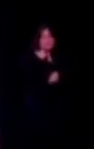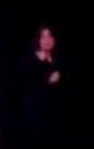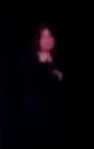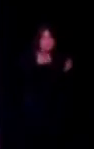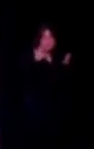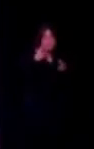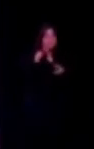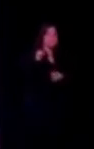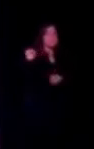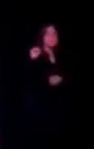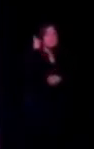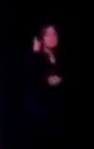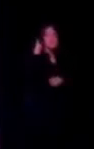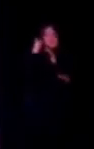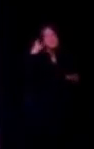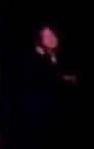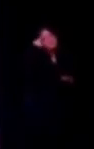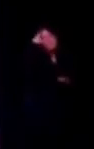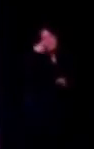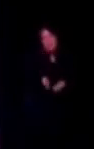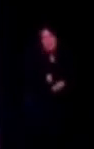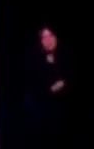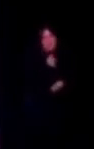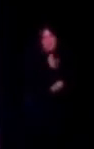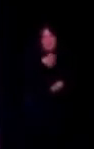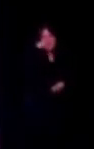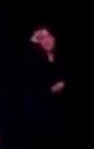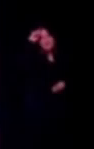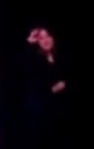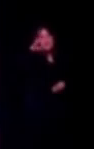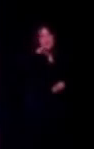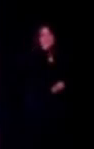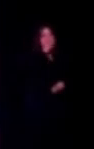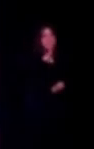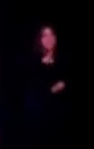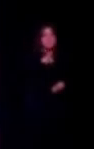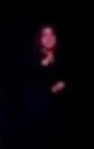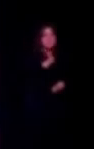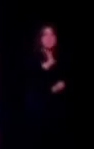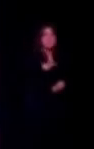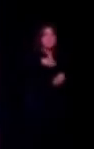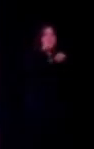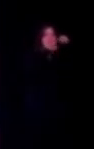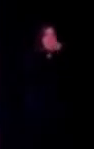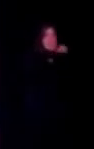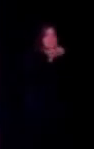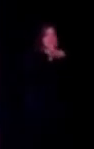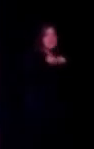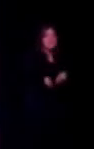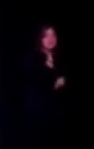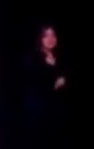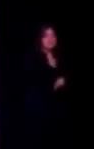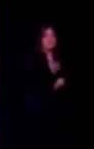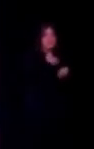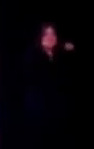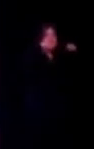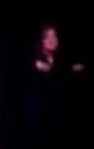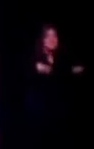Y recuerdo, los viejos del lugar y viejas del lugar verán a Romeo y a la Liga de los Sin Bata en las escuelas, los